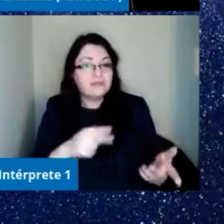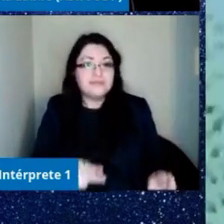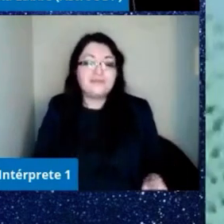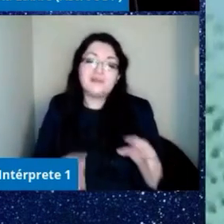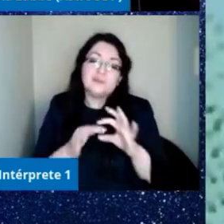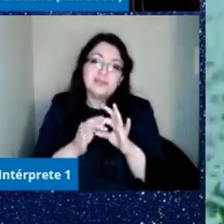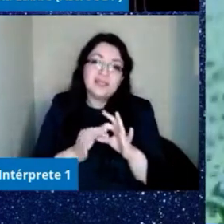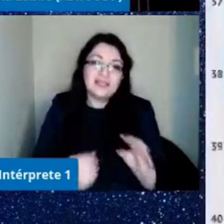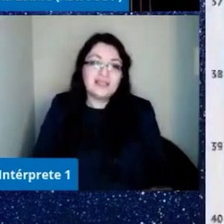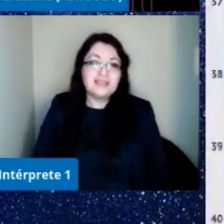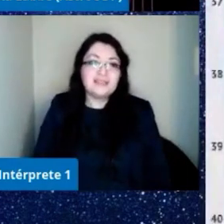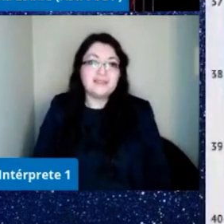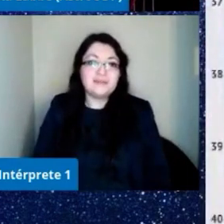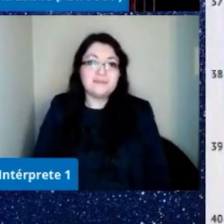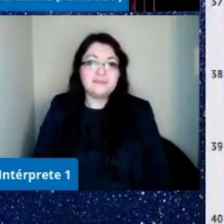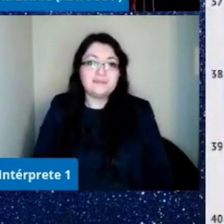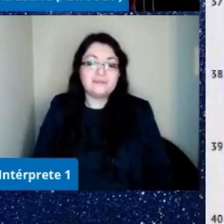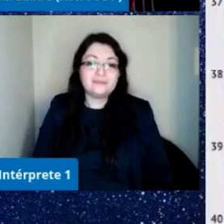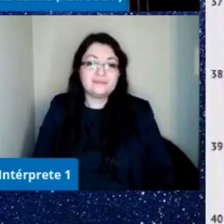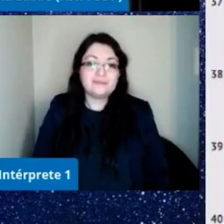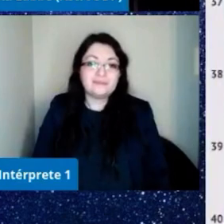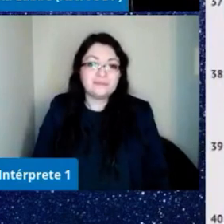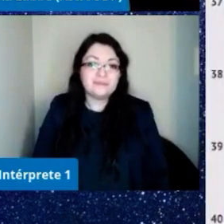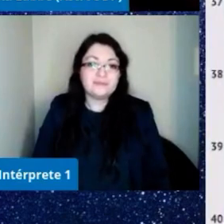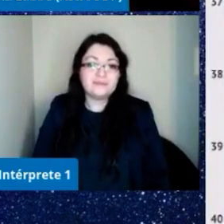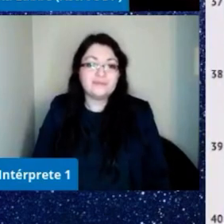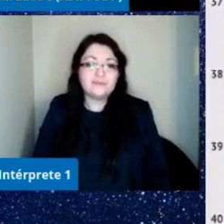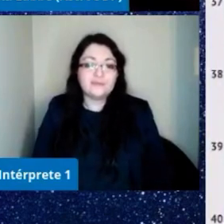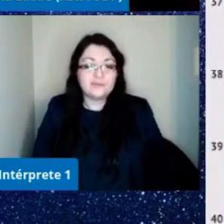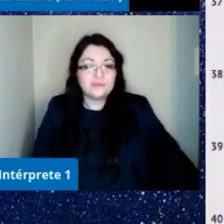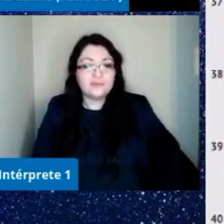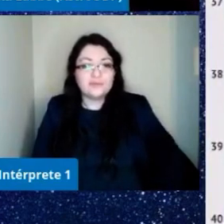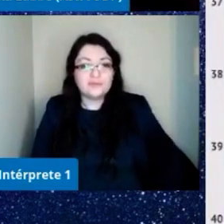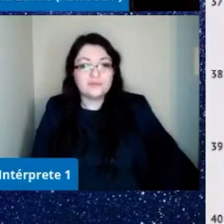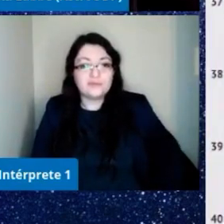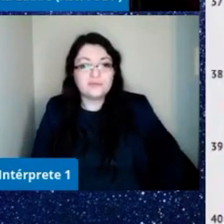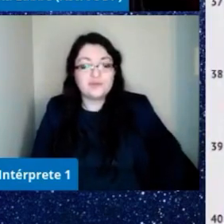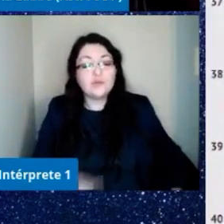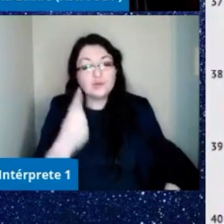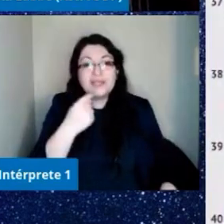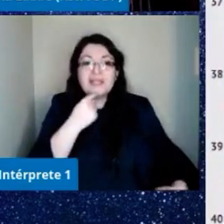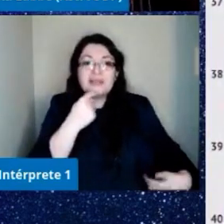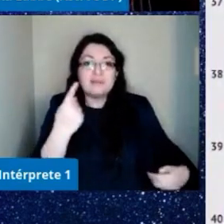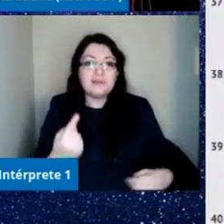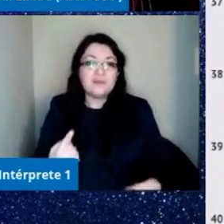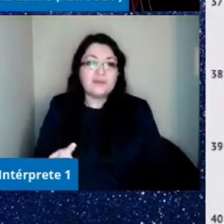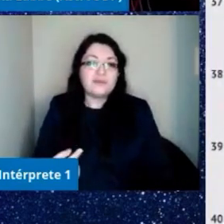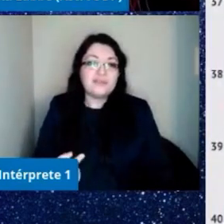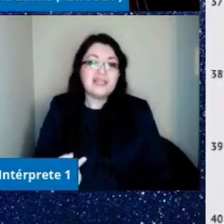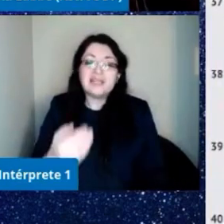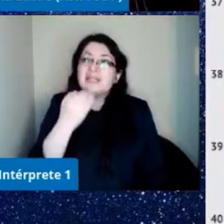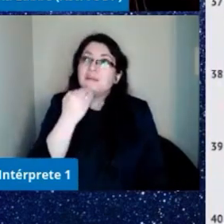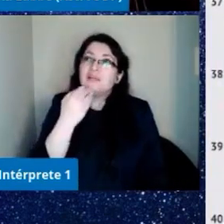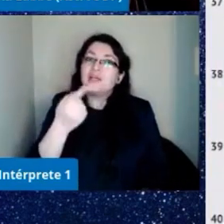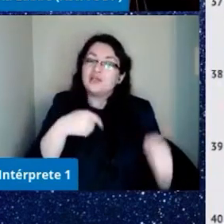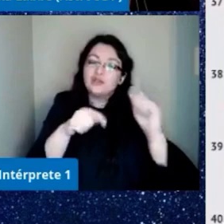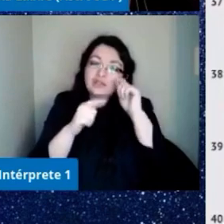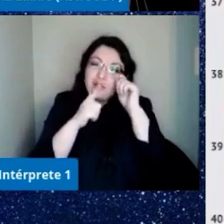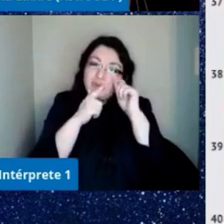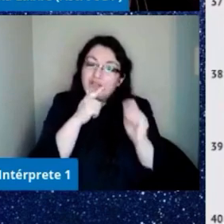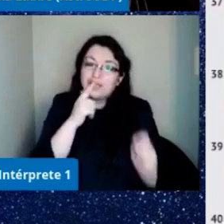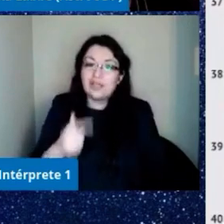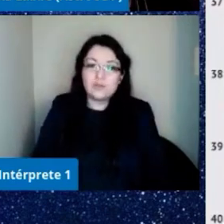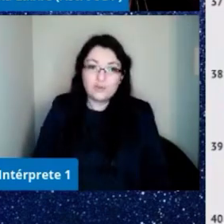gracias, Erika. Justamente una de las preguntas que también nos la hacíamos nosotros es